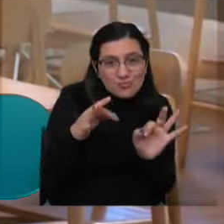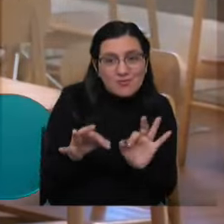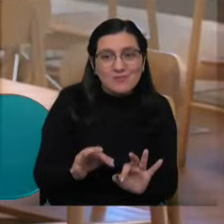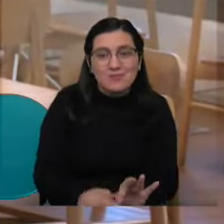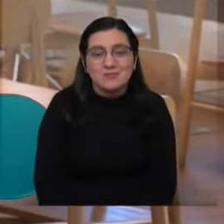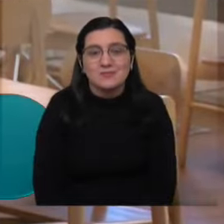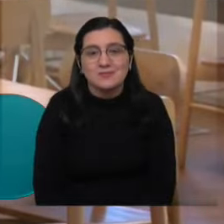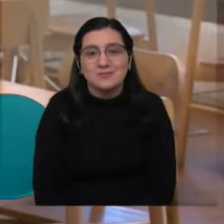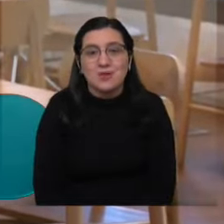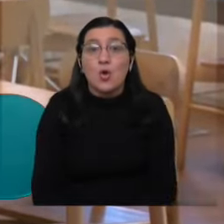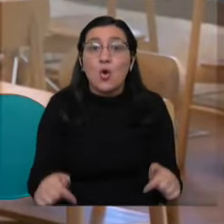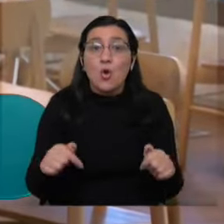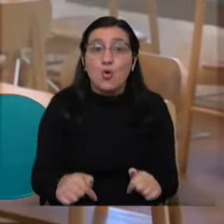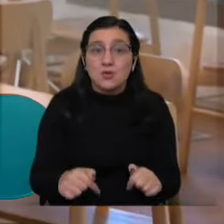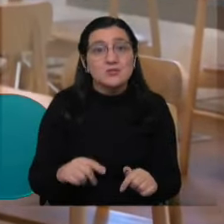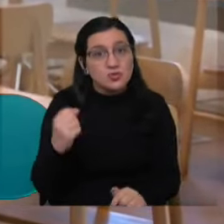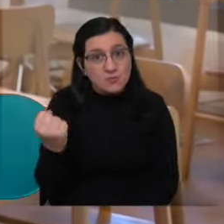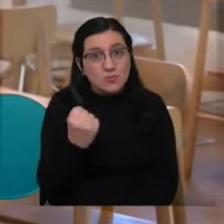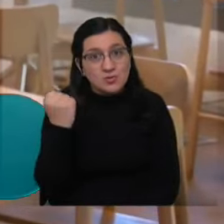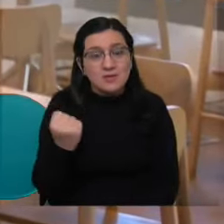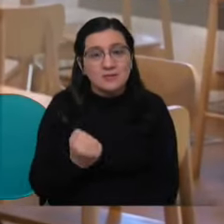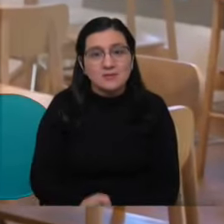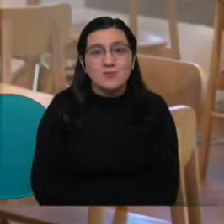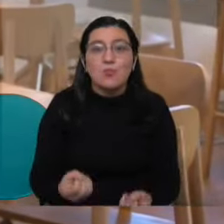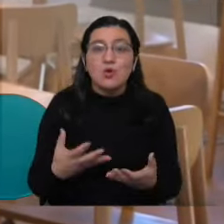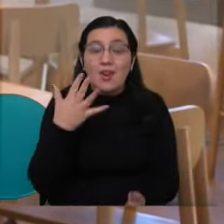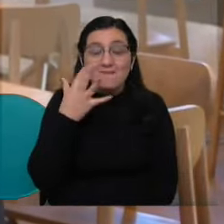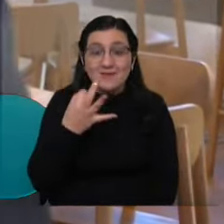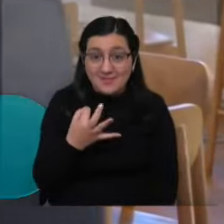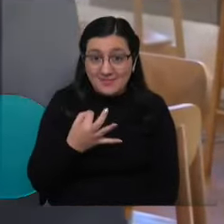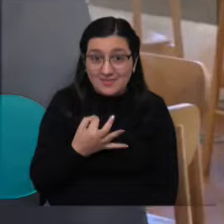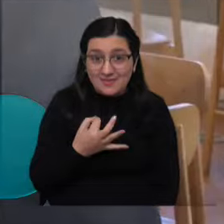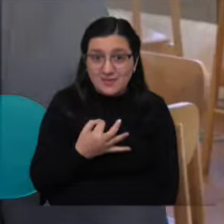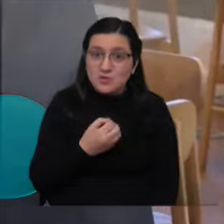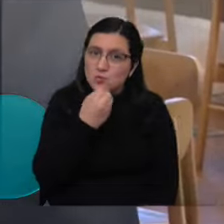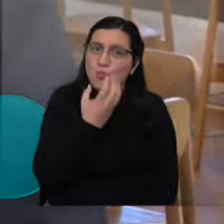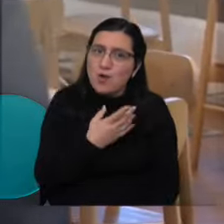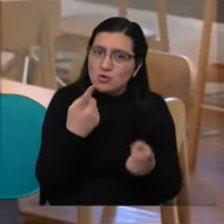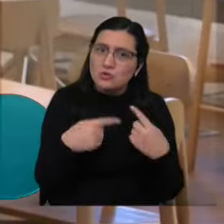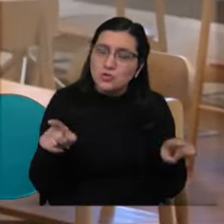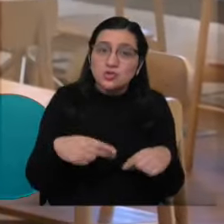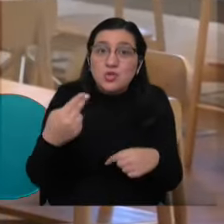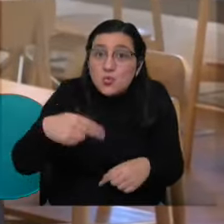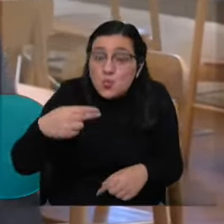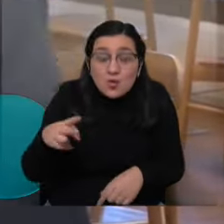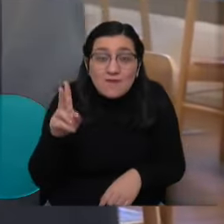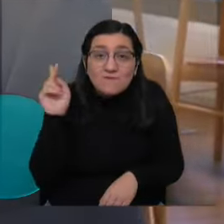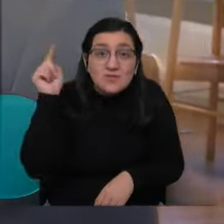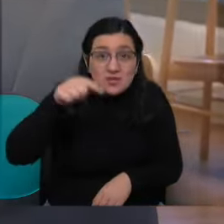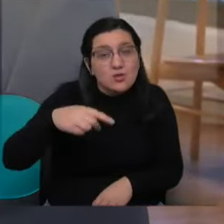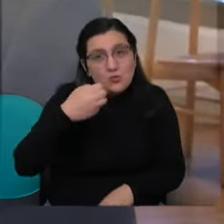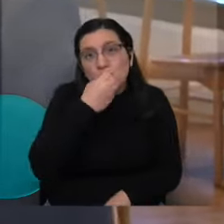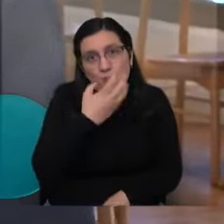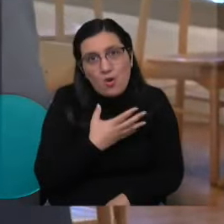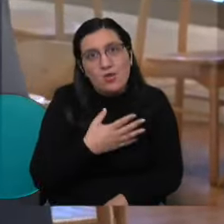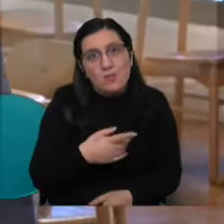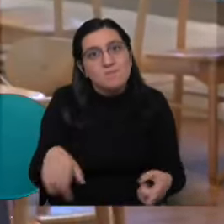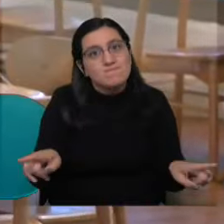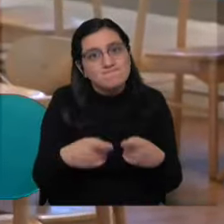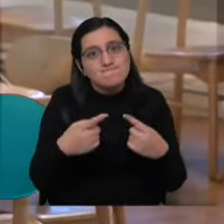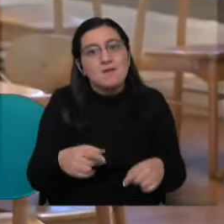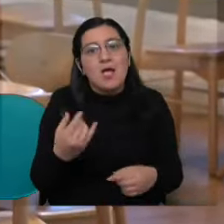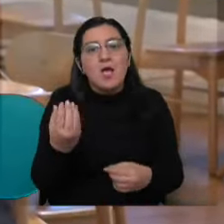que vamos a tener hoy que son relevantes también en la banda La verdad que es es un muy buen concierto si nunca vinieron un concierto Sinfónico Este es un muy buen concierto para venir